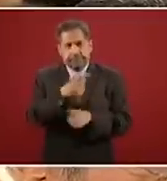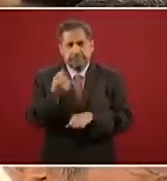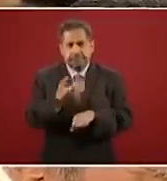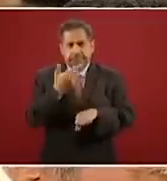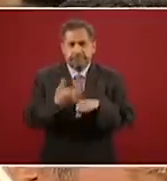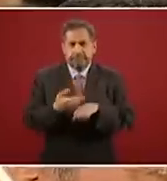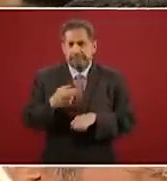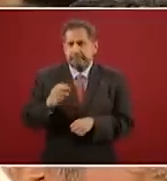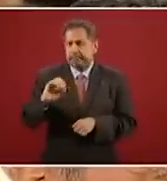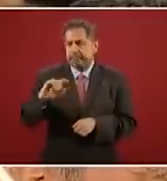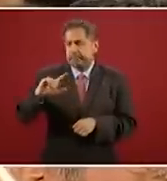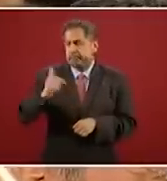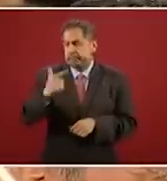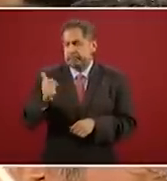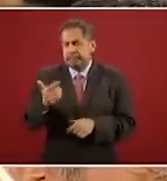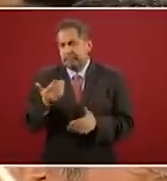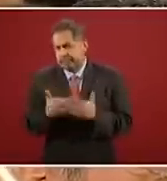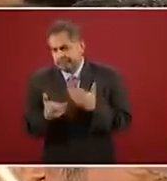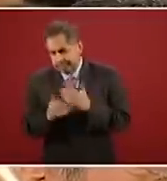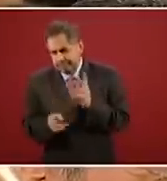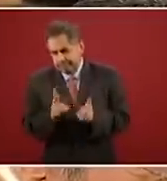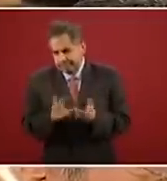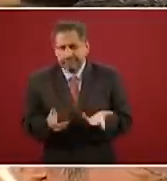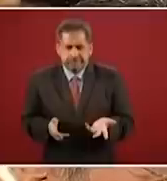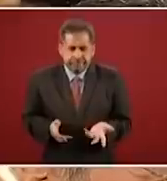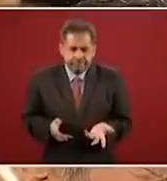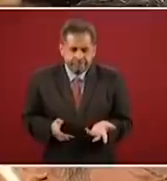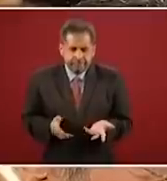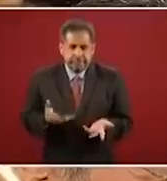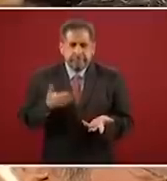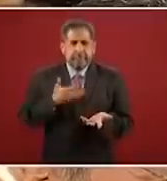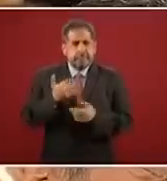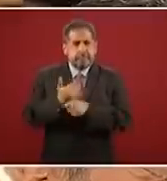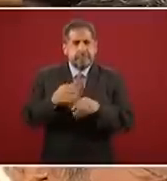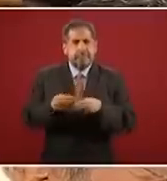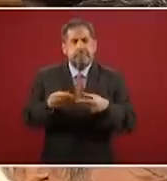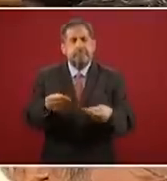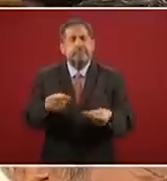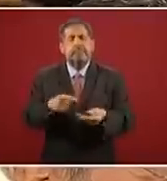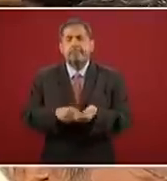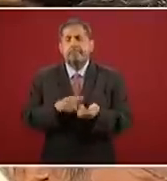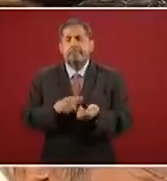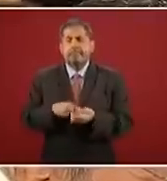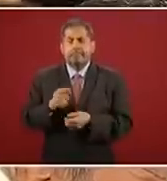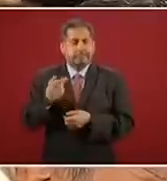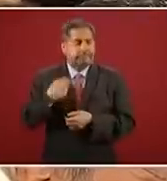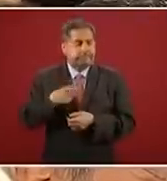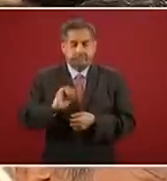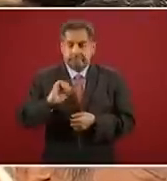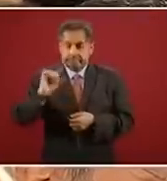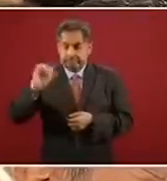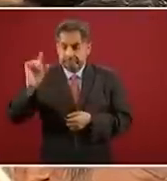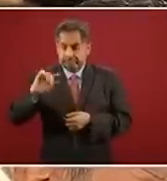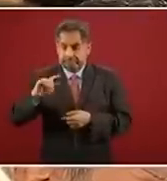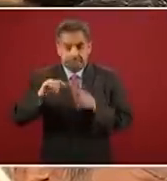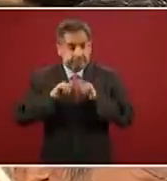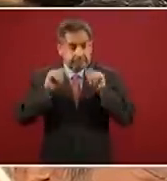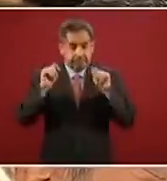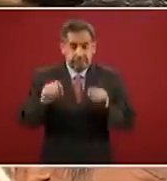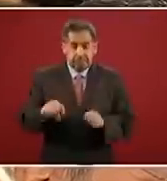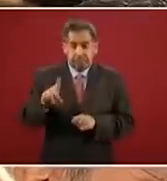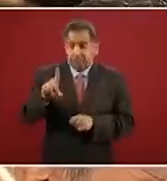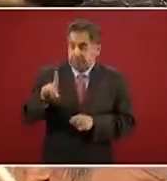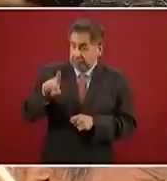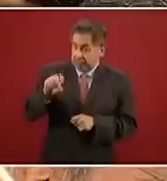Cordero, presidente. Entonces, sí tengo aquí el informe, son peritos que incluso se publican en el